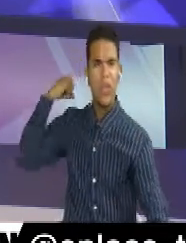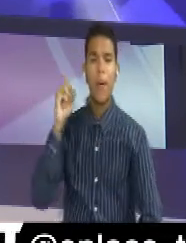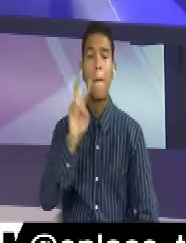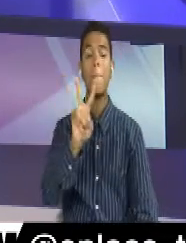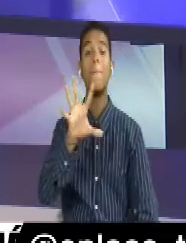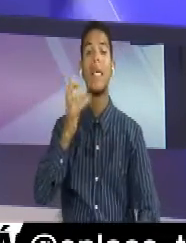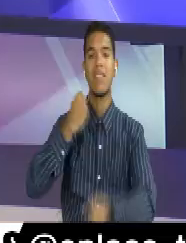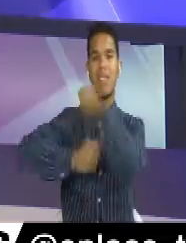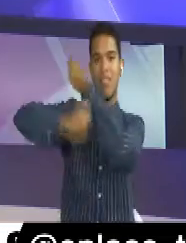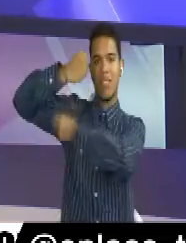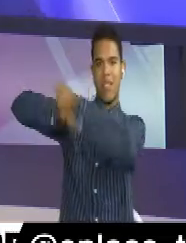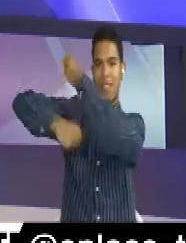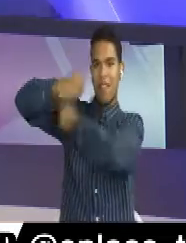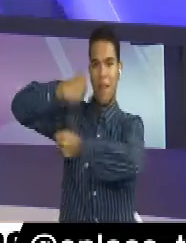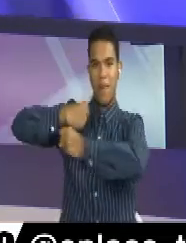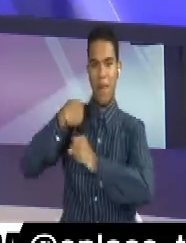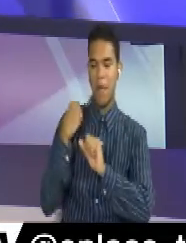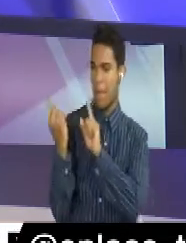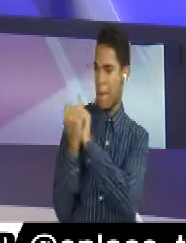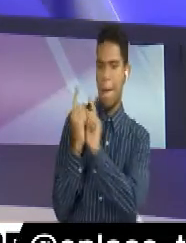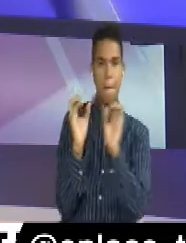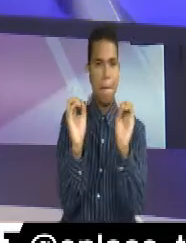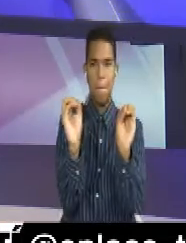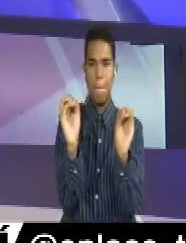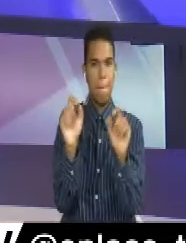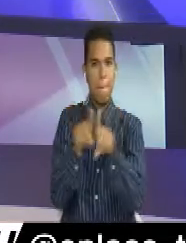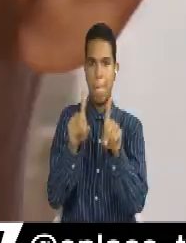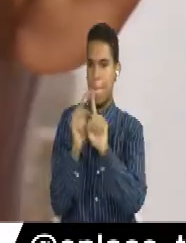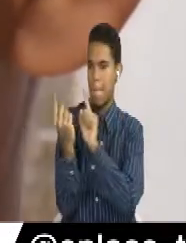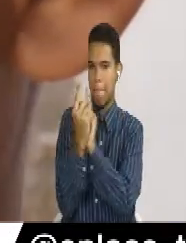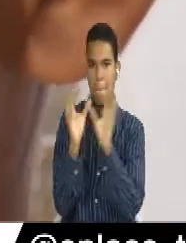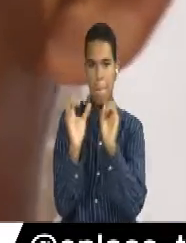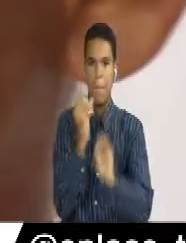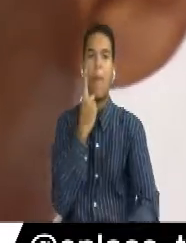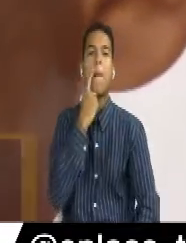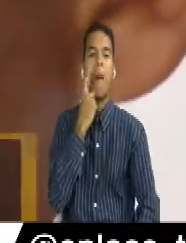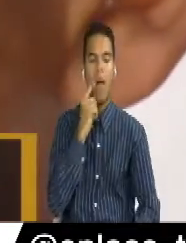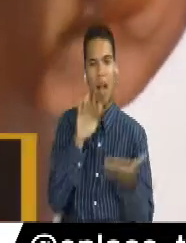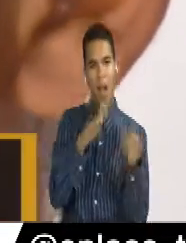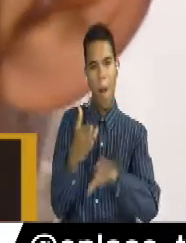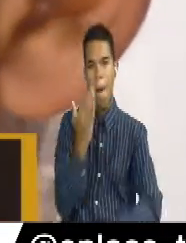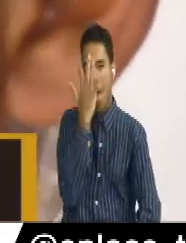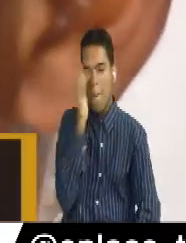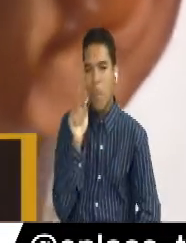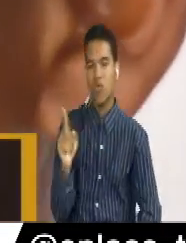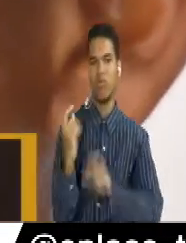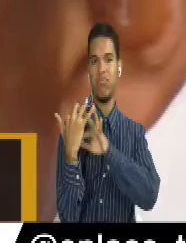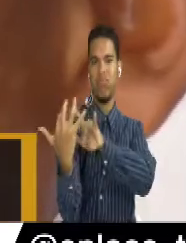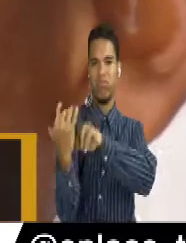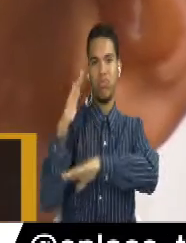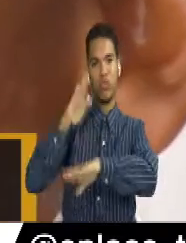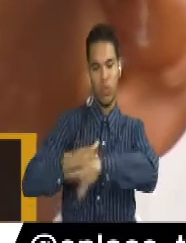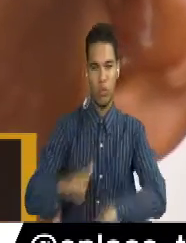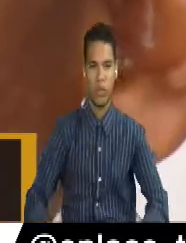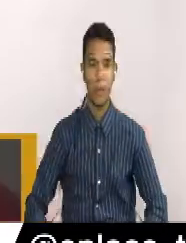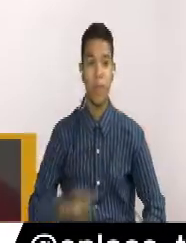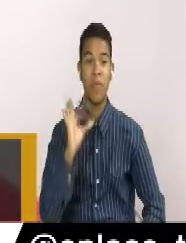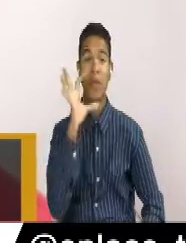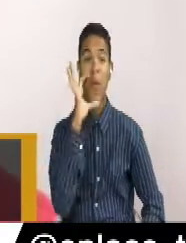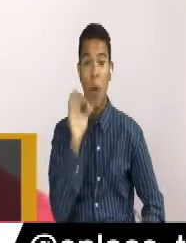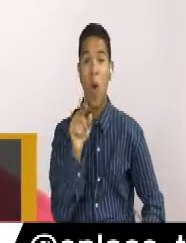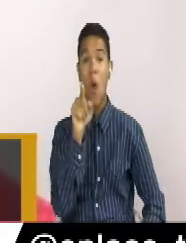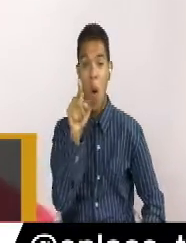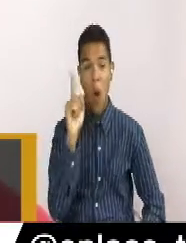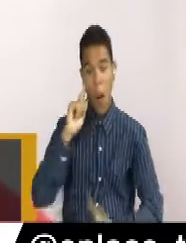fue muerto por actores violentos en esta zona del país. Él es Sergio Esteves Bustamantes, un ciudadano que ya cumple varios